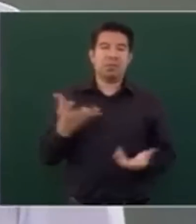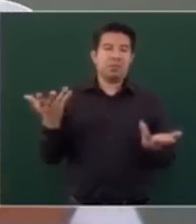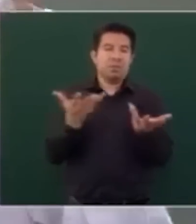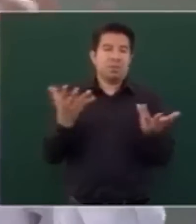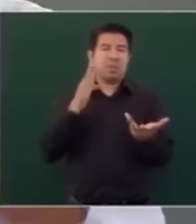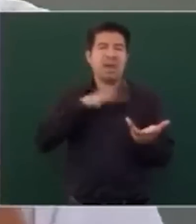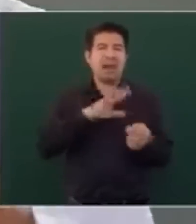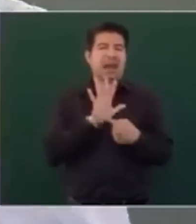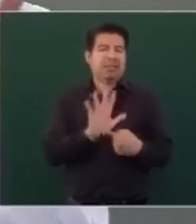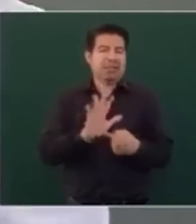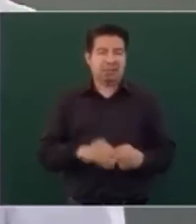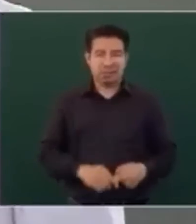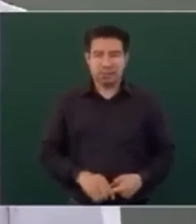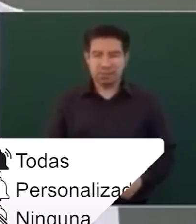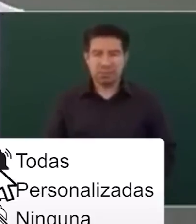y